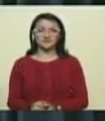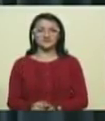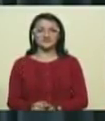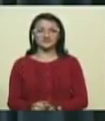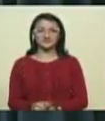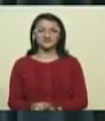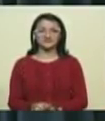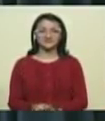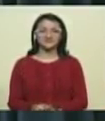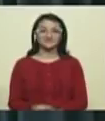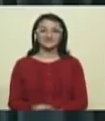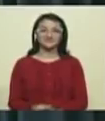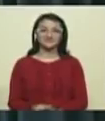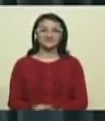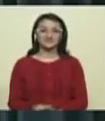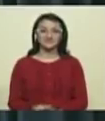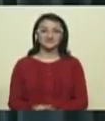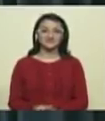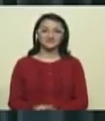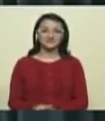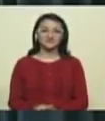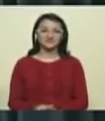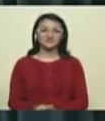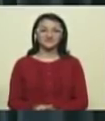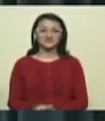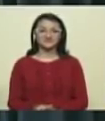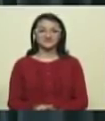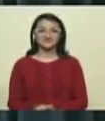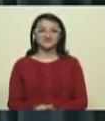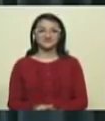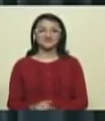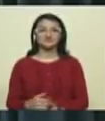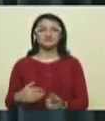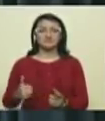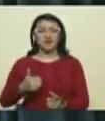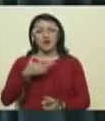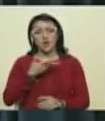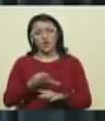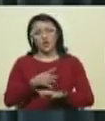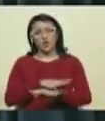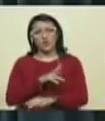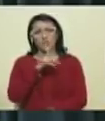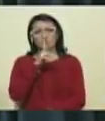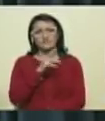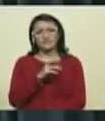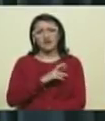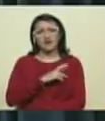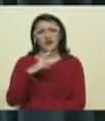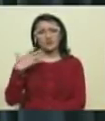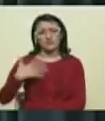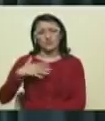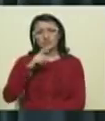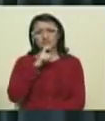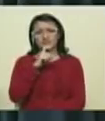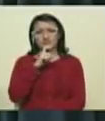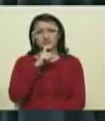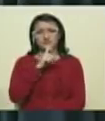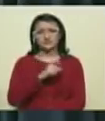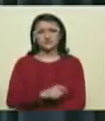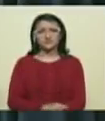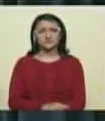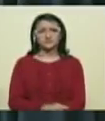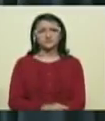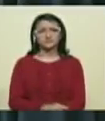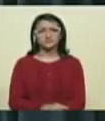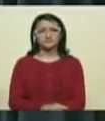Colonias y del que ha sido el más infame. Y mire que es un récord costoso, difícil de obtener, porque